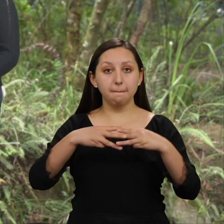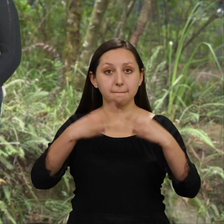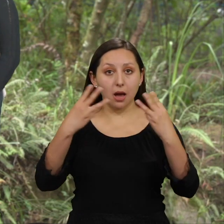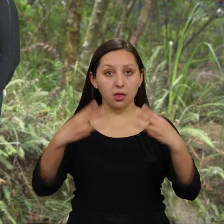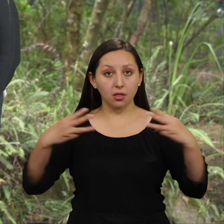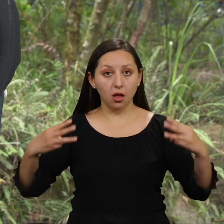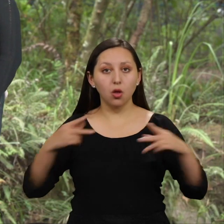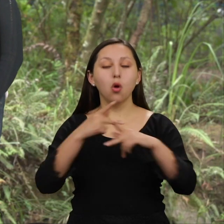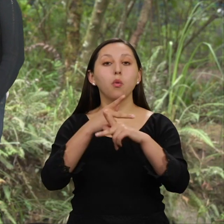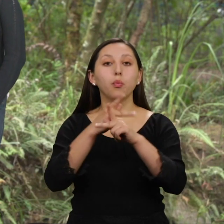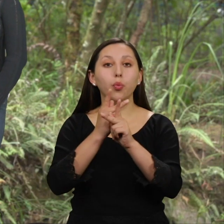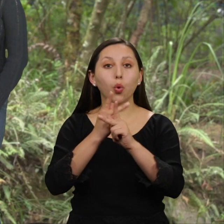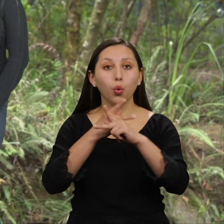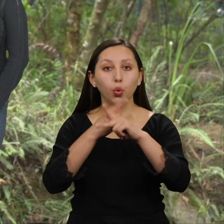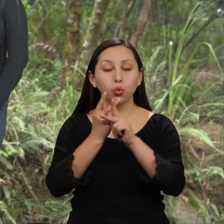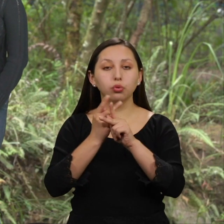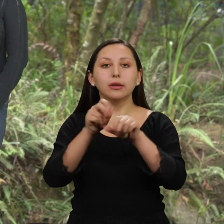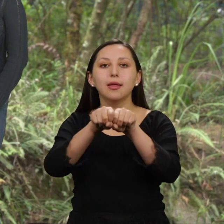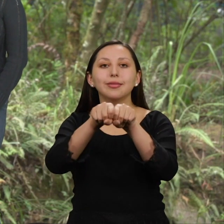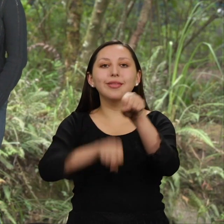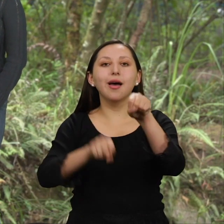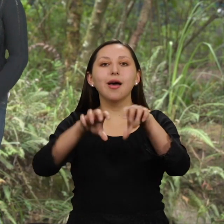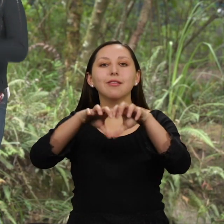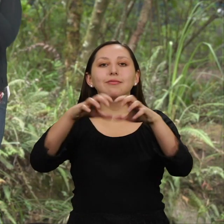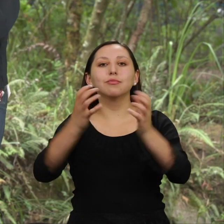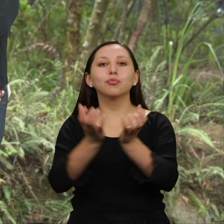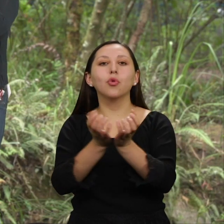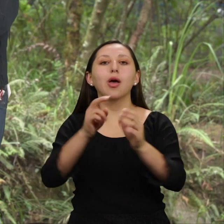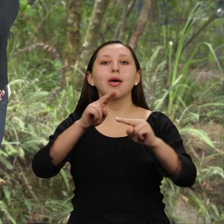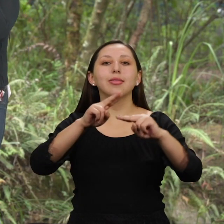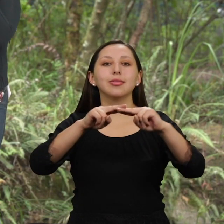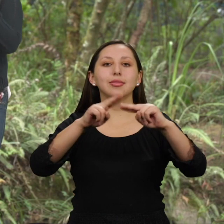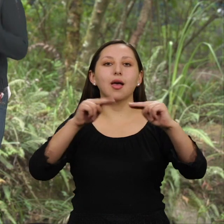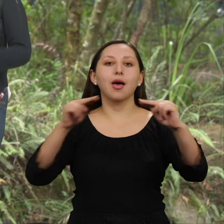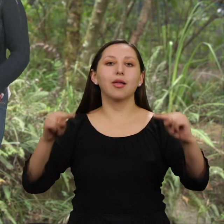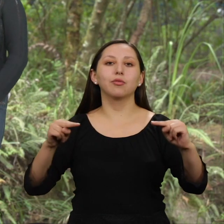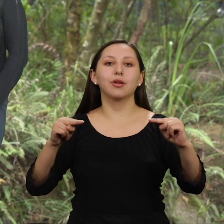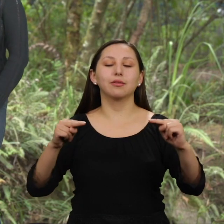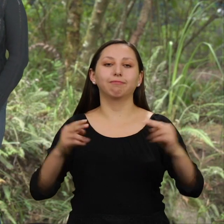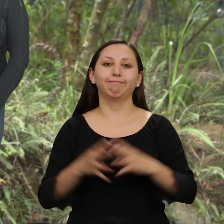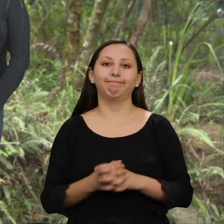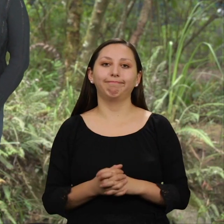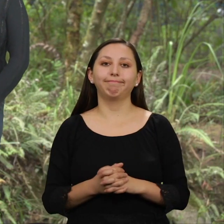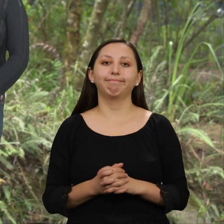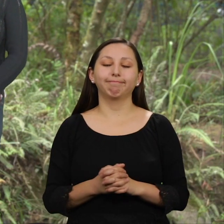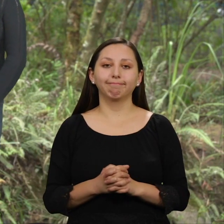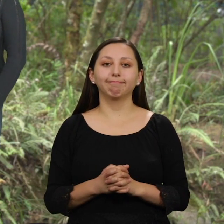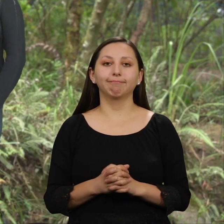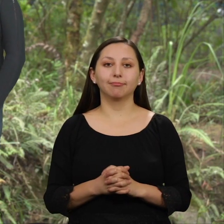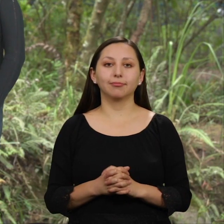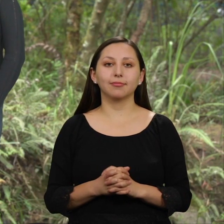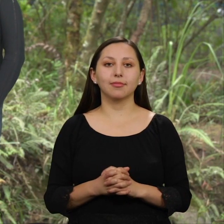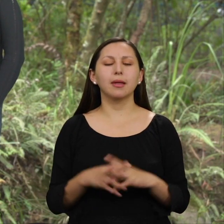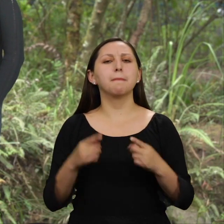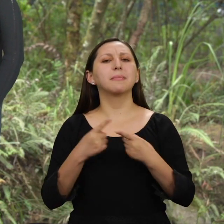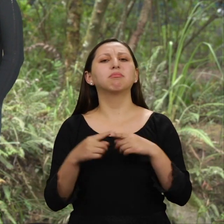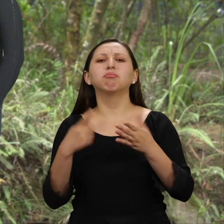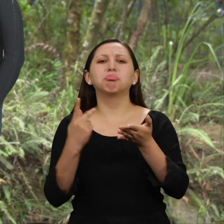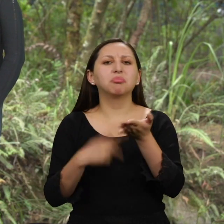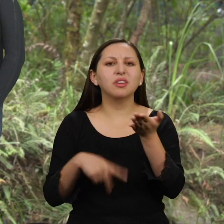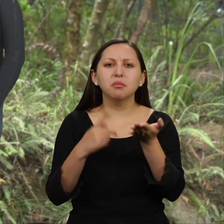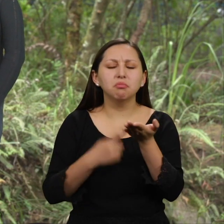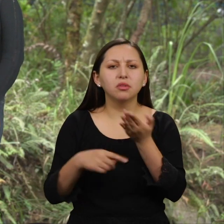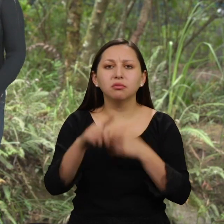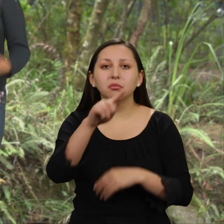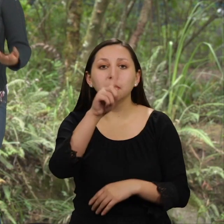materiales no biodegradables son los que no se descomponen con facilidad Ajá Ya, perfecto ¿Y qué pasa con estos